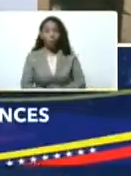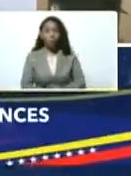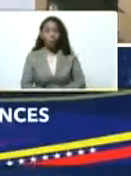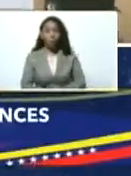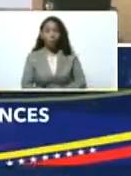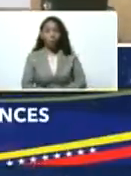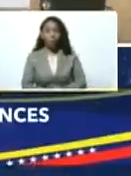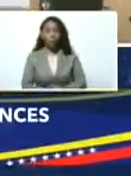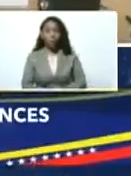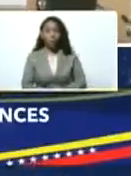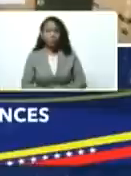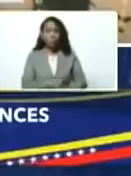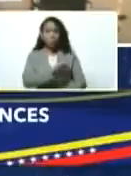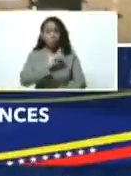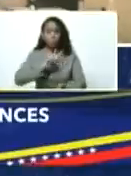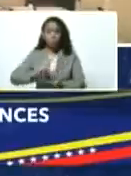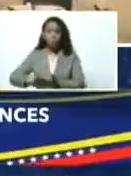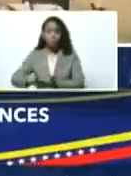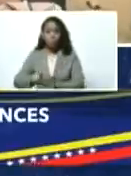se ordena